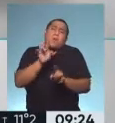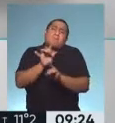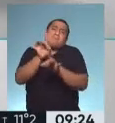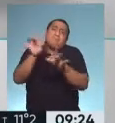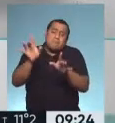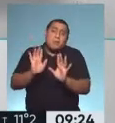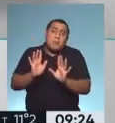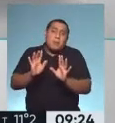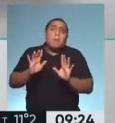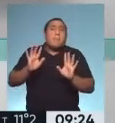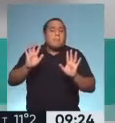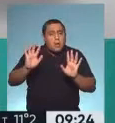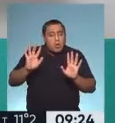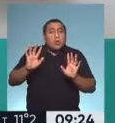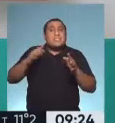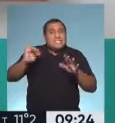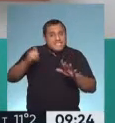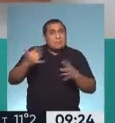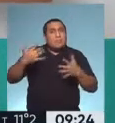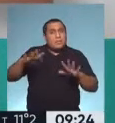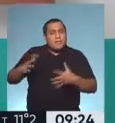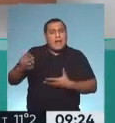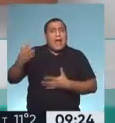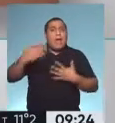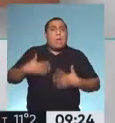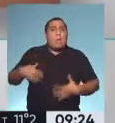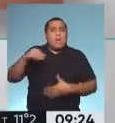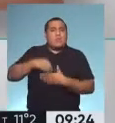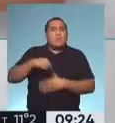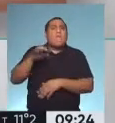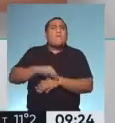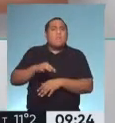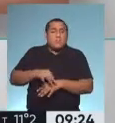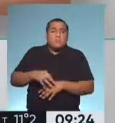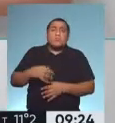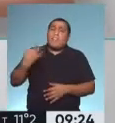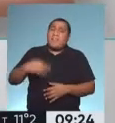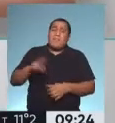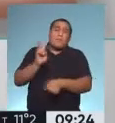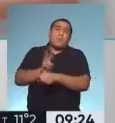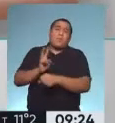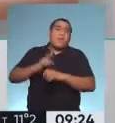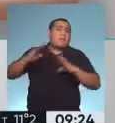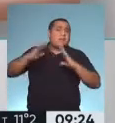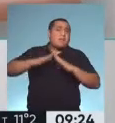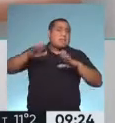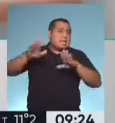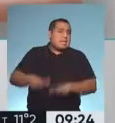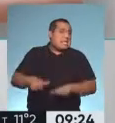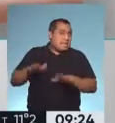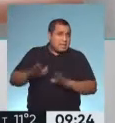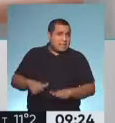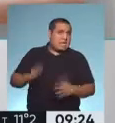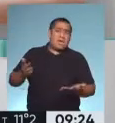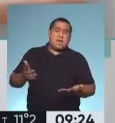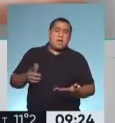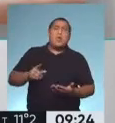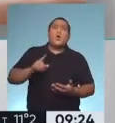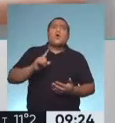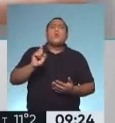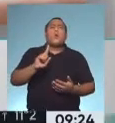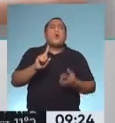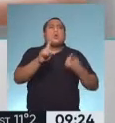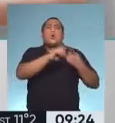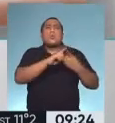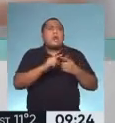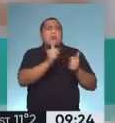enfermarse por lo tanto se tienen que cuidar tienen que estar en su casa tienen que tratar de no estar en contacto con nuestras